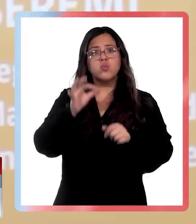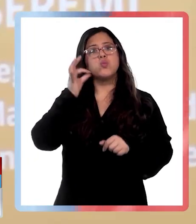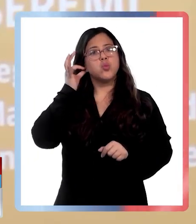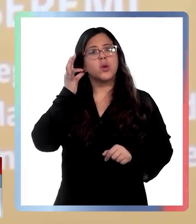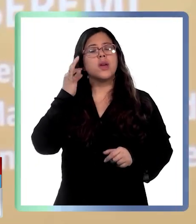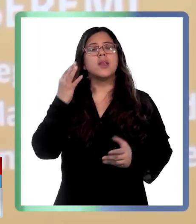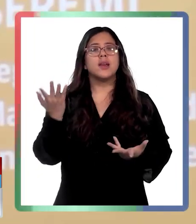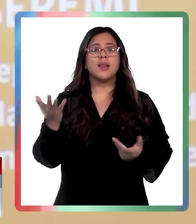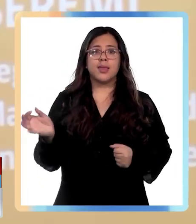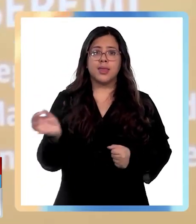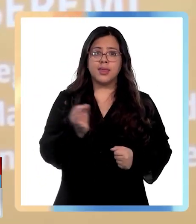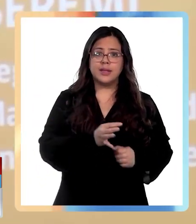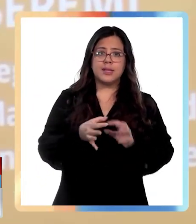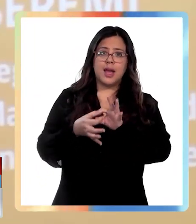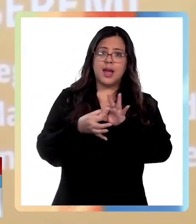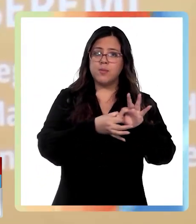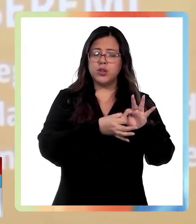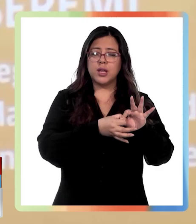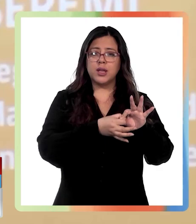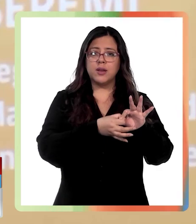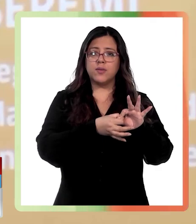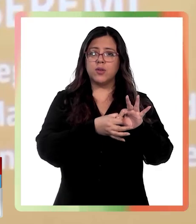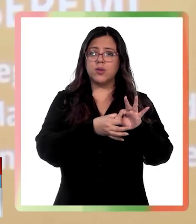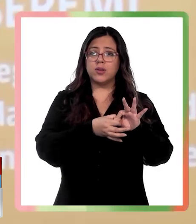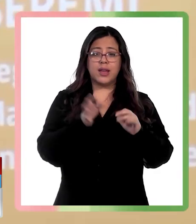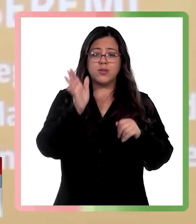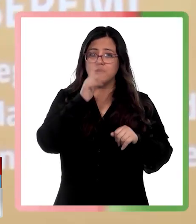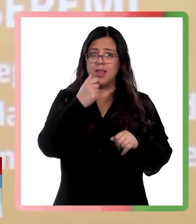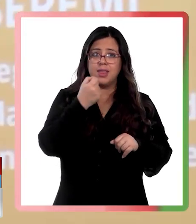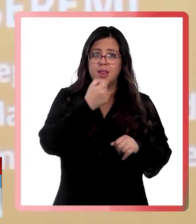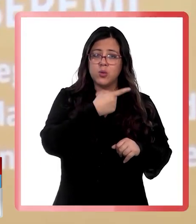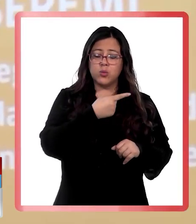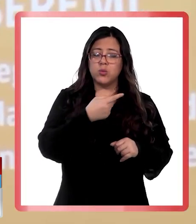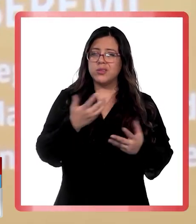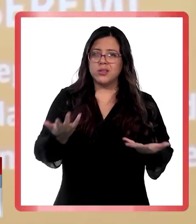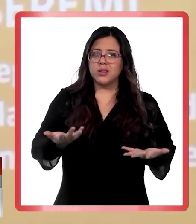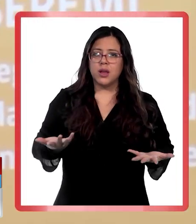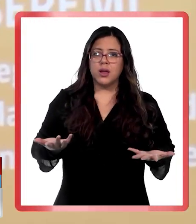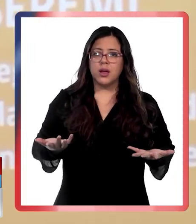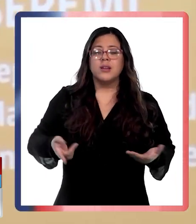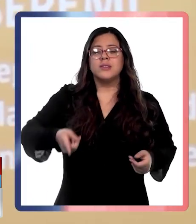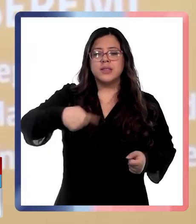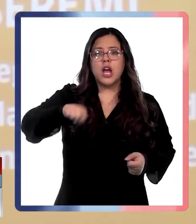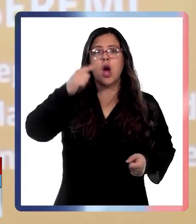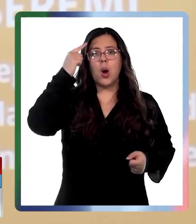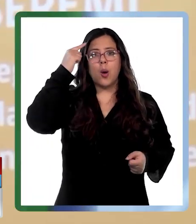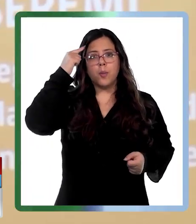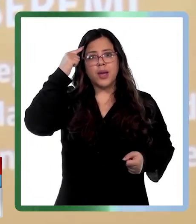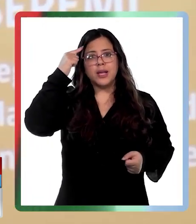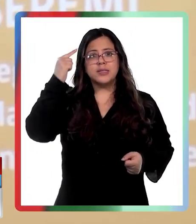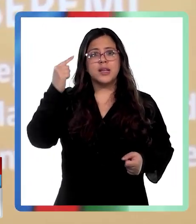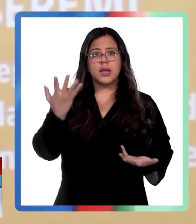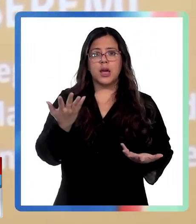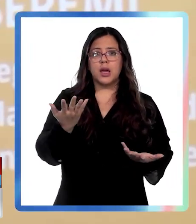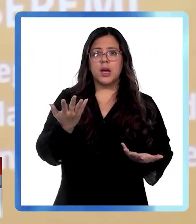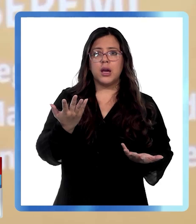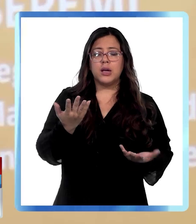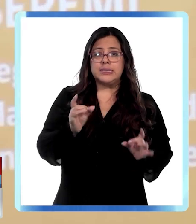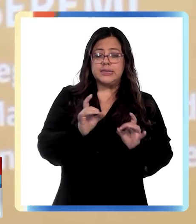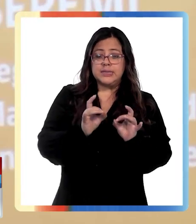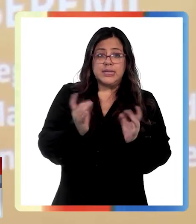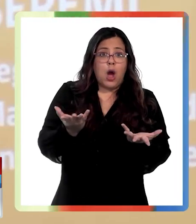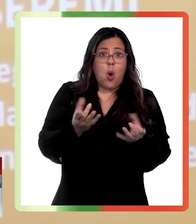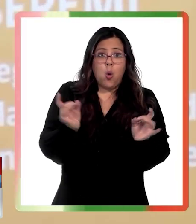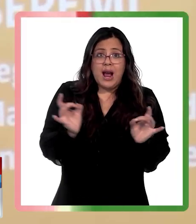mencionan las mujeres que las principales causas por las cuales no denuncian son porque consideran que los hechos no son tan